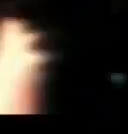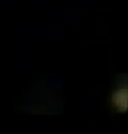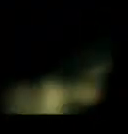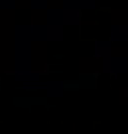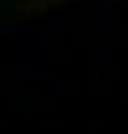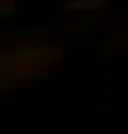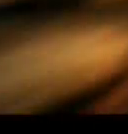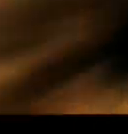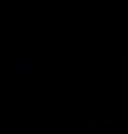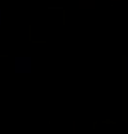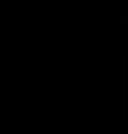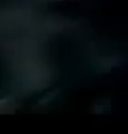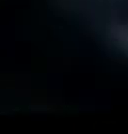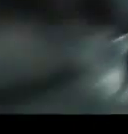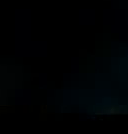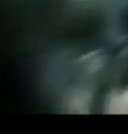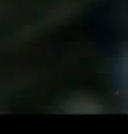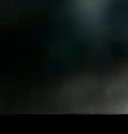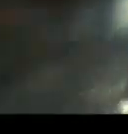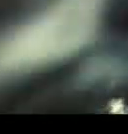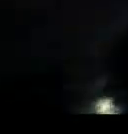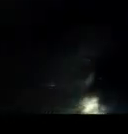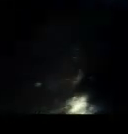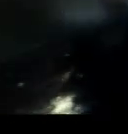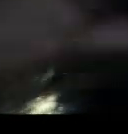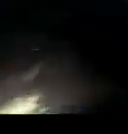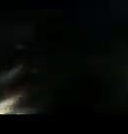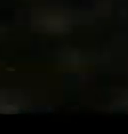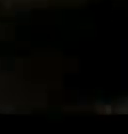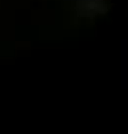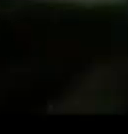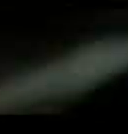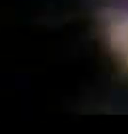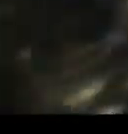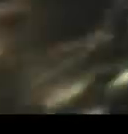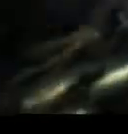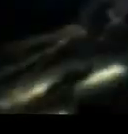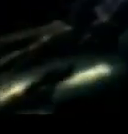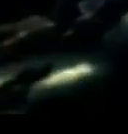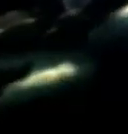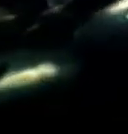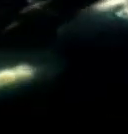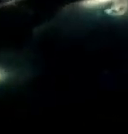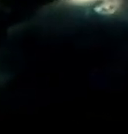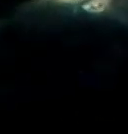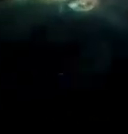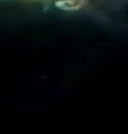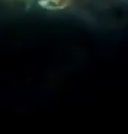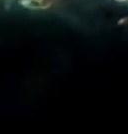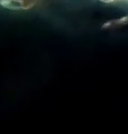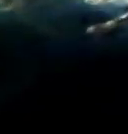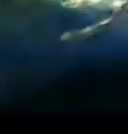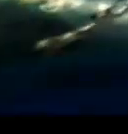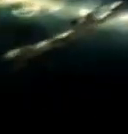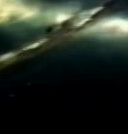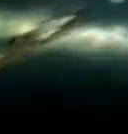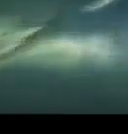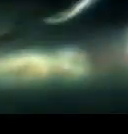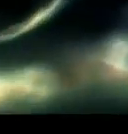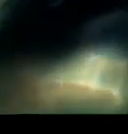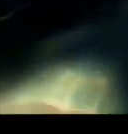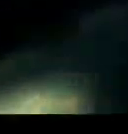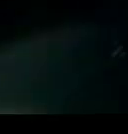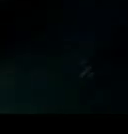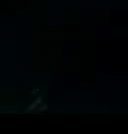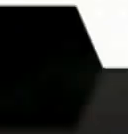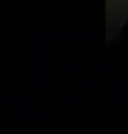la que seré, la que fui y la que nunca dejaré de ser. Soy esa energía que está